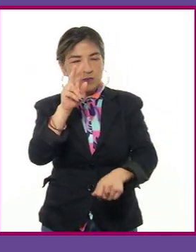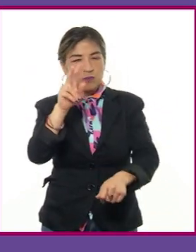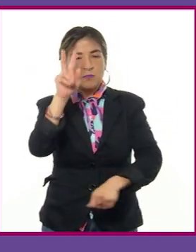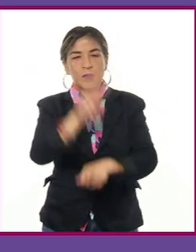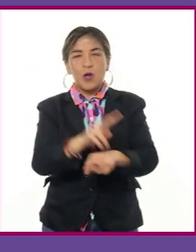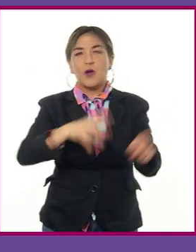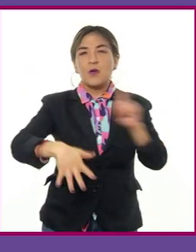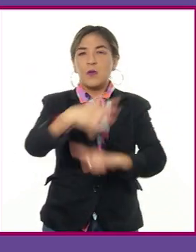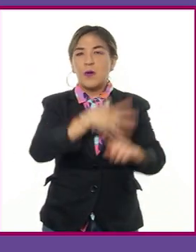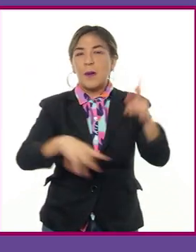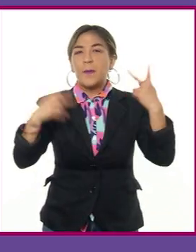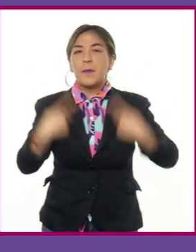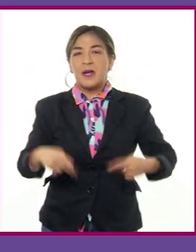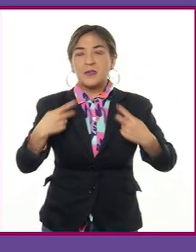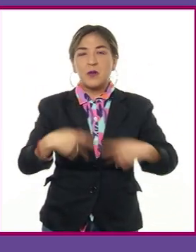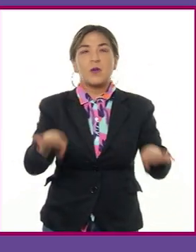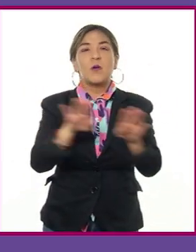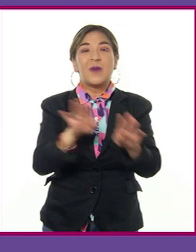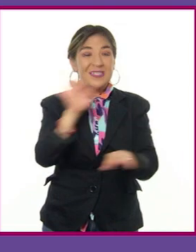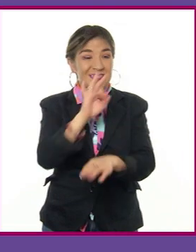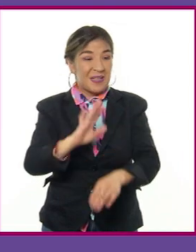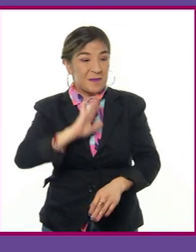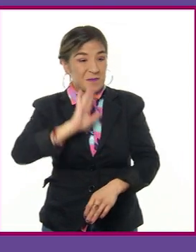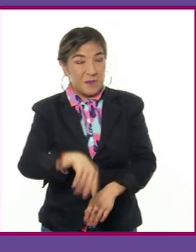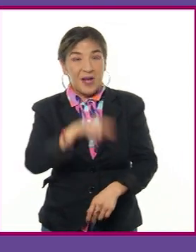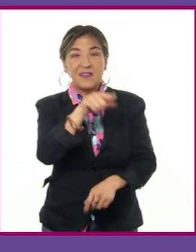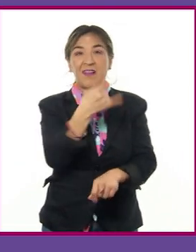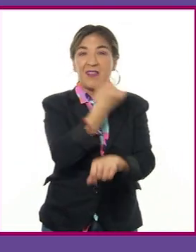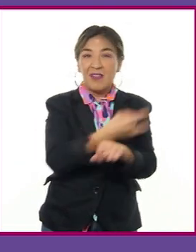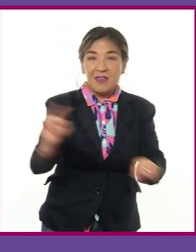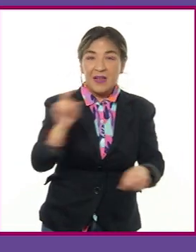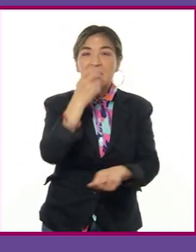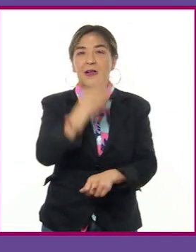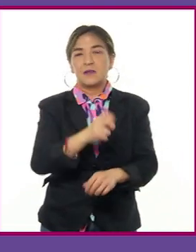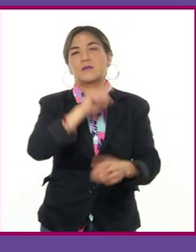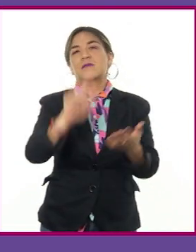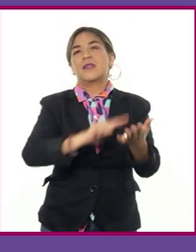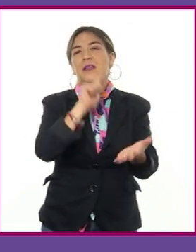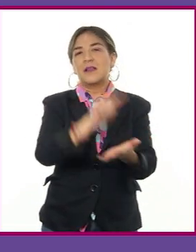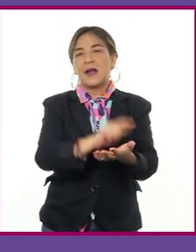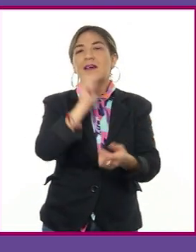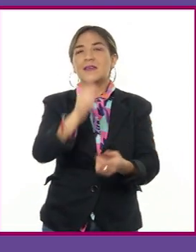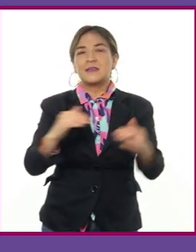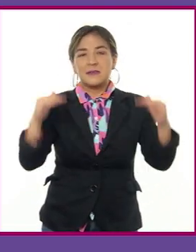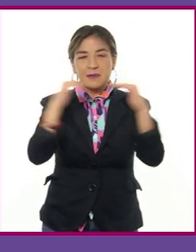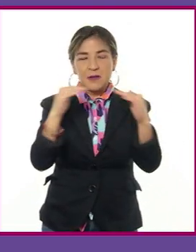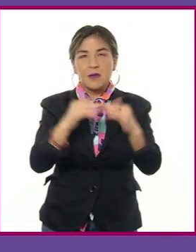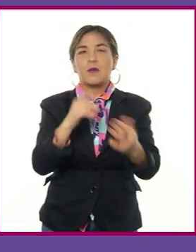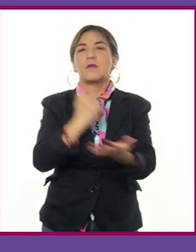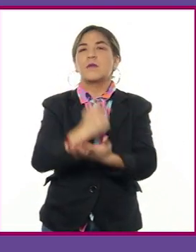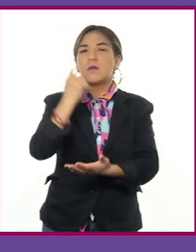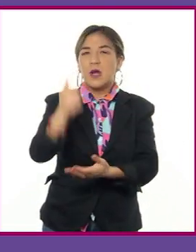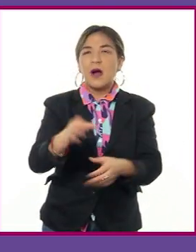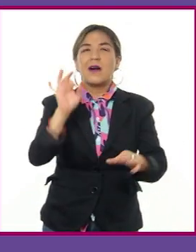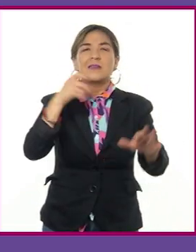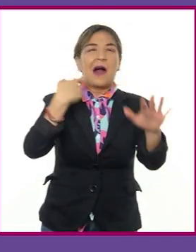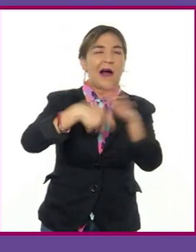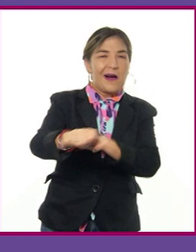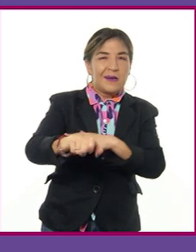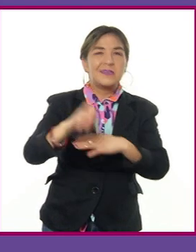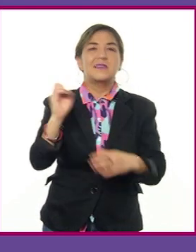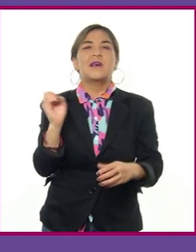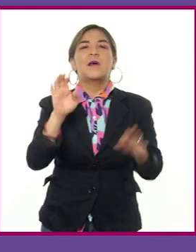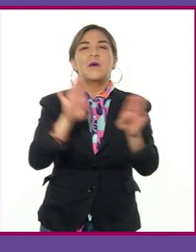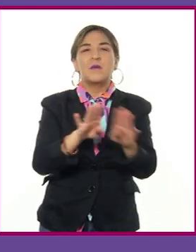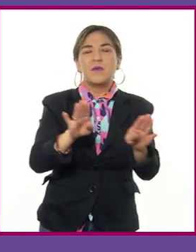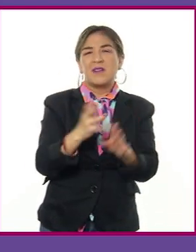los servidores públicos no incurran en prácticas contrarias al principio de legalidad, tales como el pago de dádivas o mordidas,